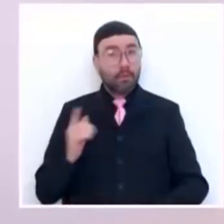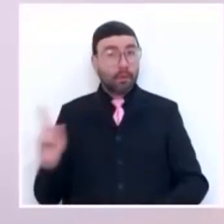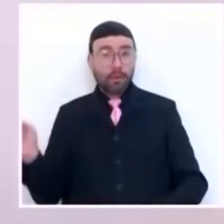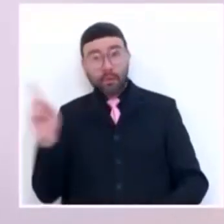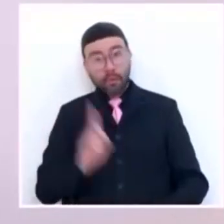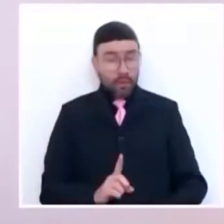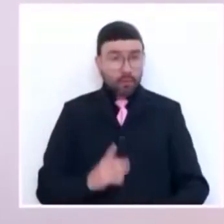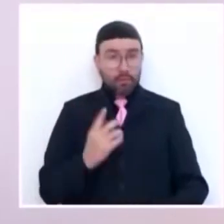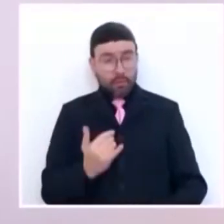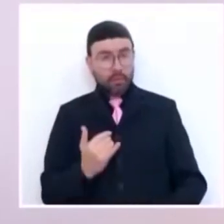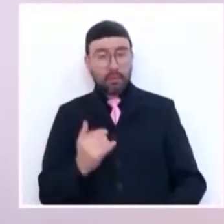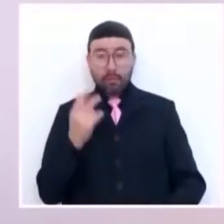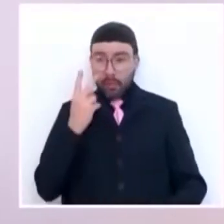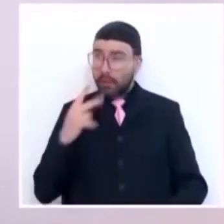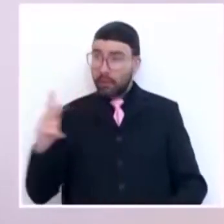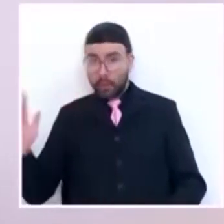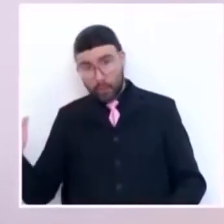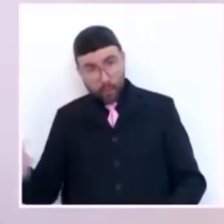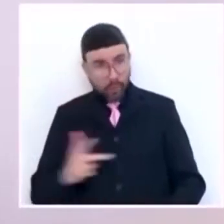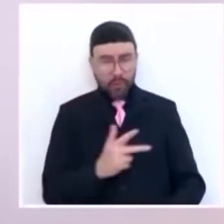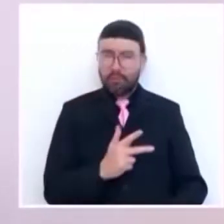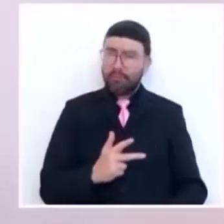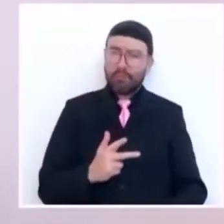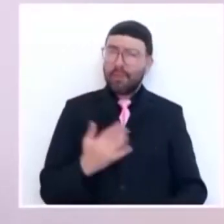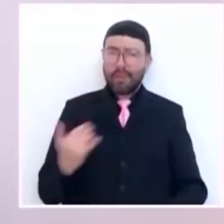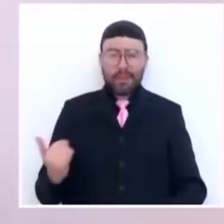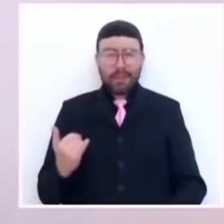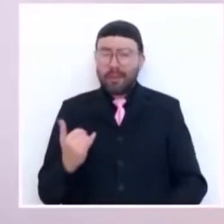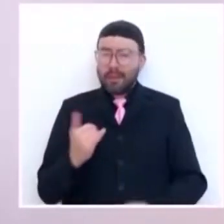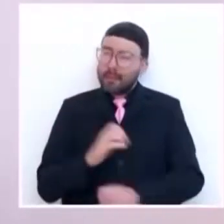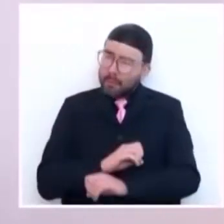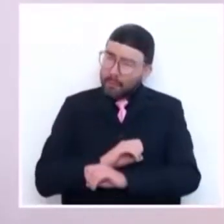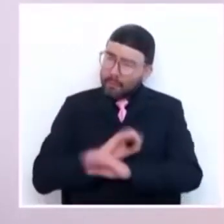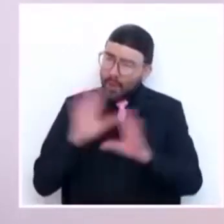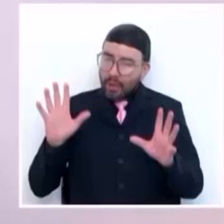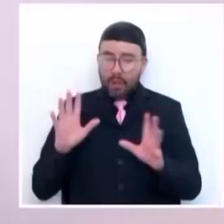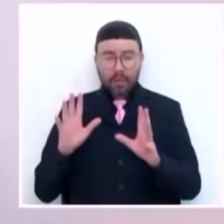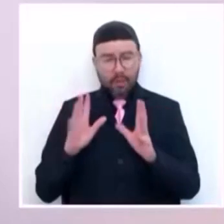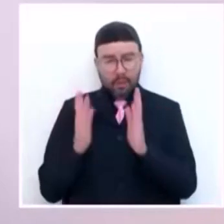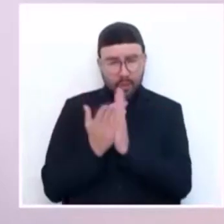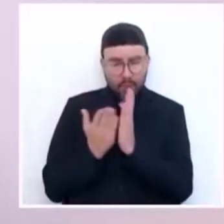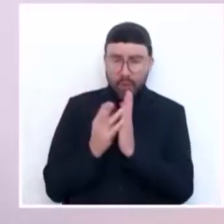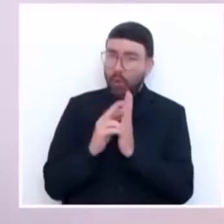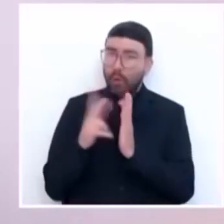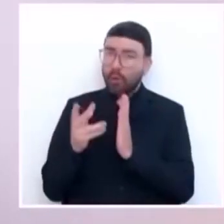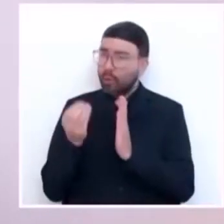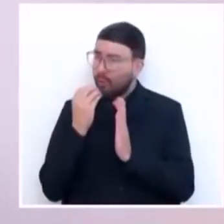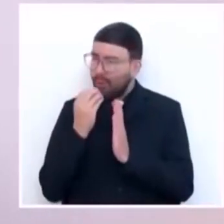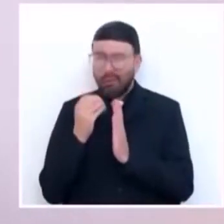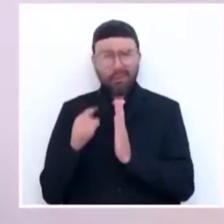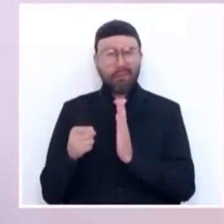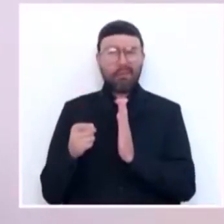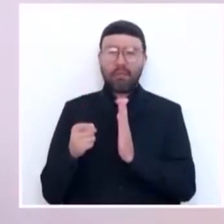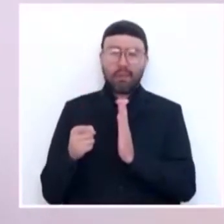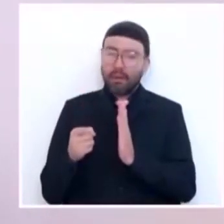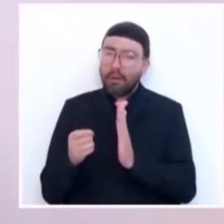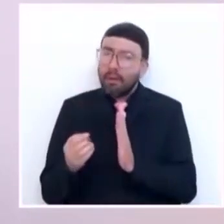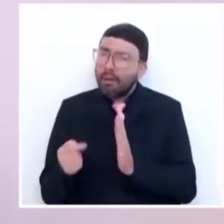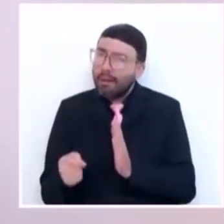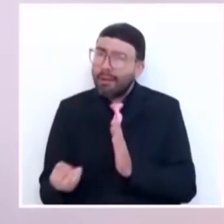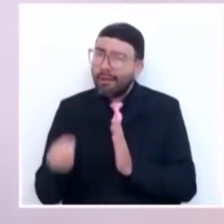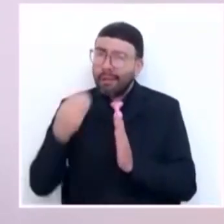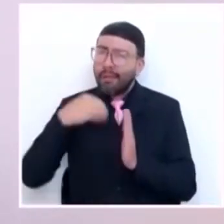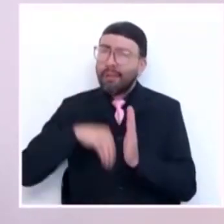hacer el programa de televisión. Ella está desde tempranas horas estudiando otro alimento que no se come, que no se mastica, que